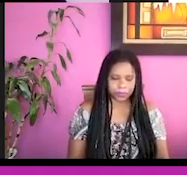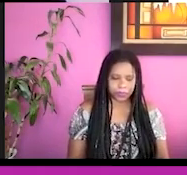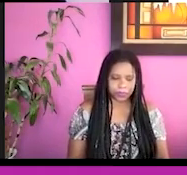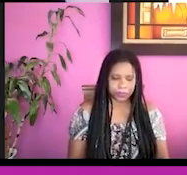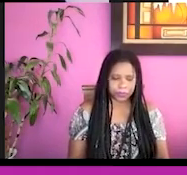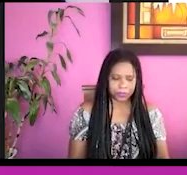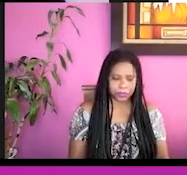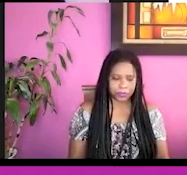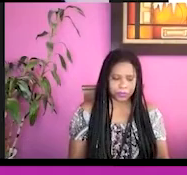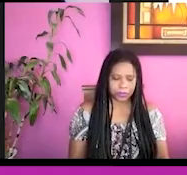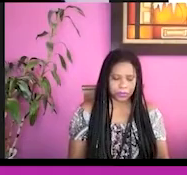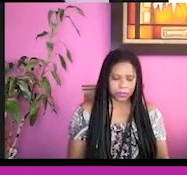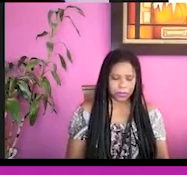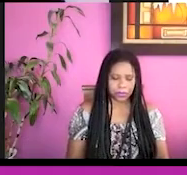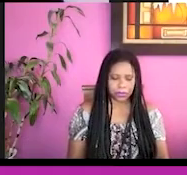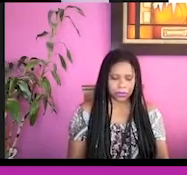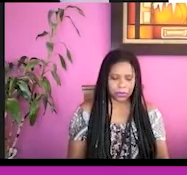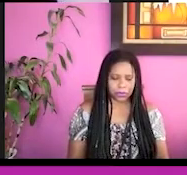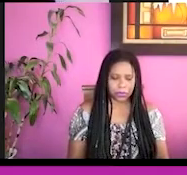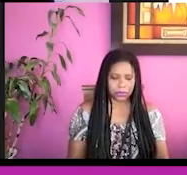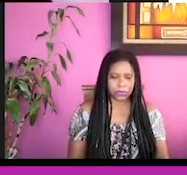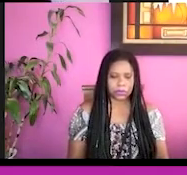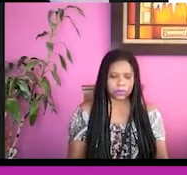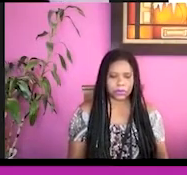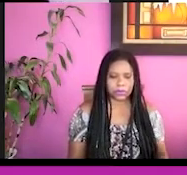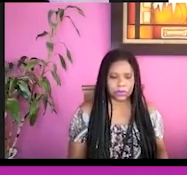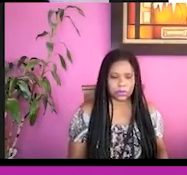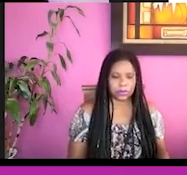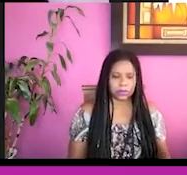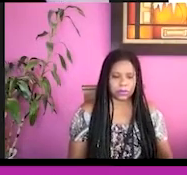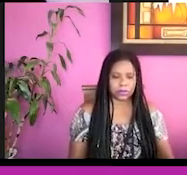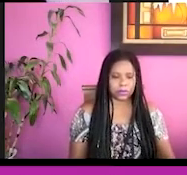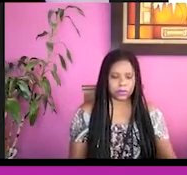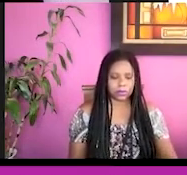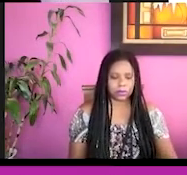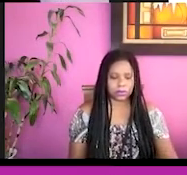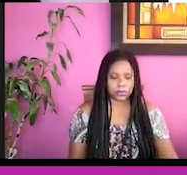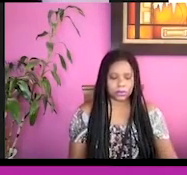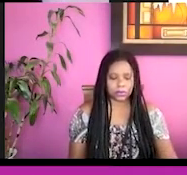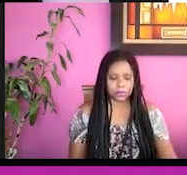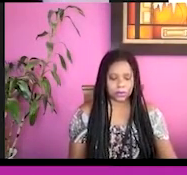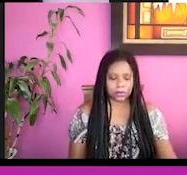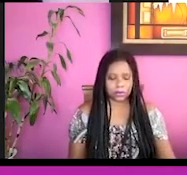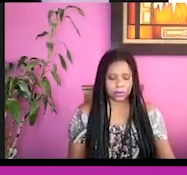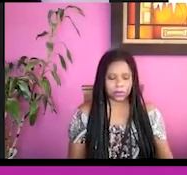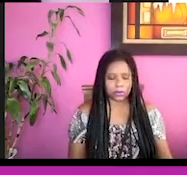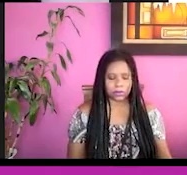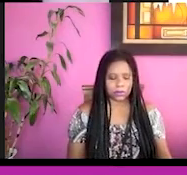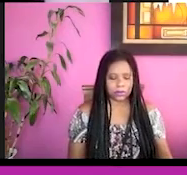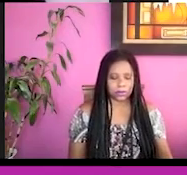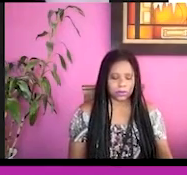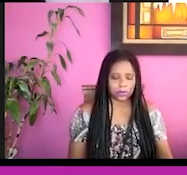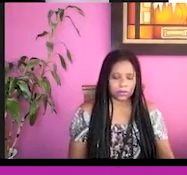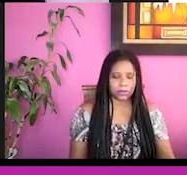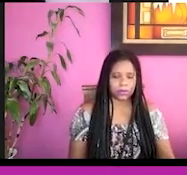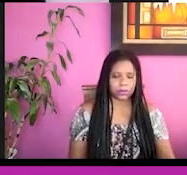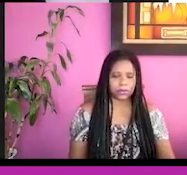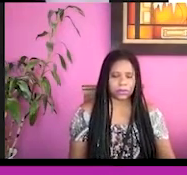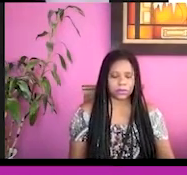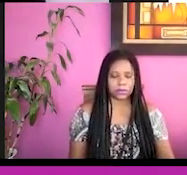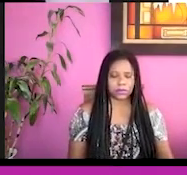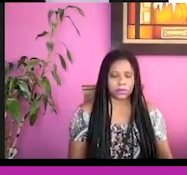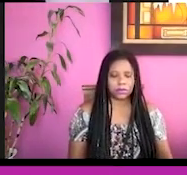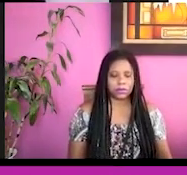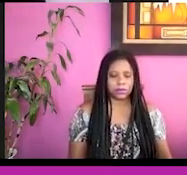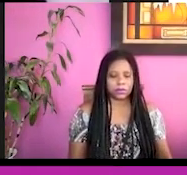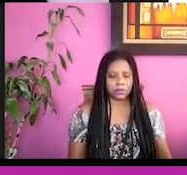la gamificación. Entonces, en realidad, lo que vamos a ir viendo es que los maestros van variando y